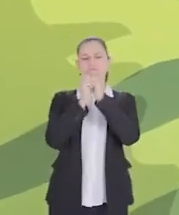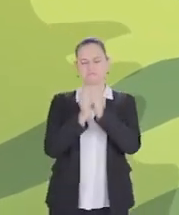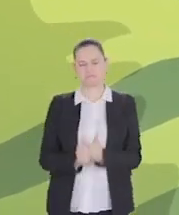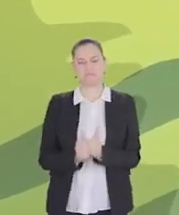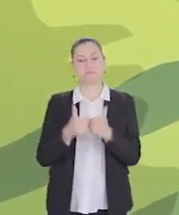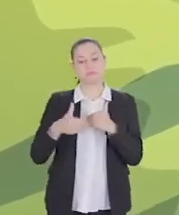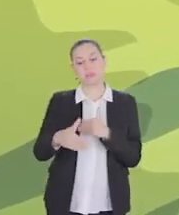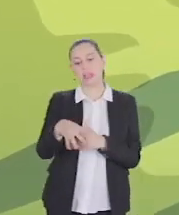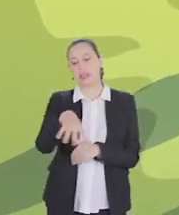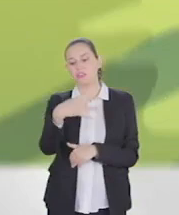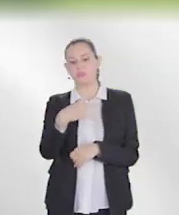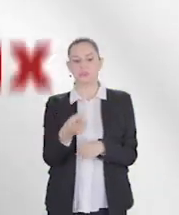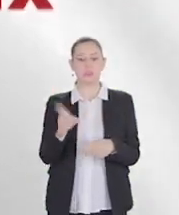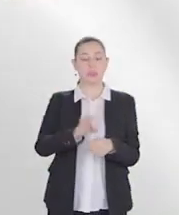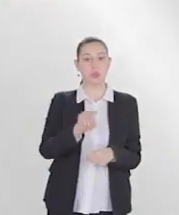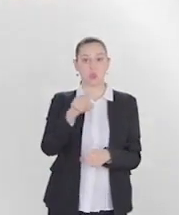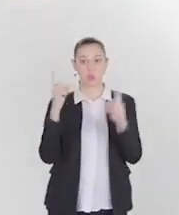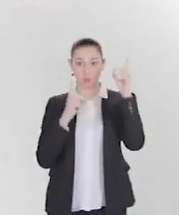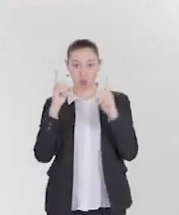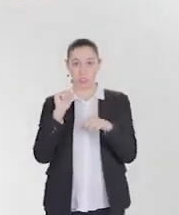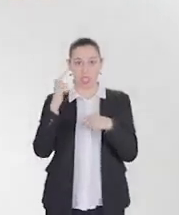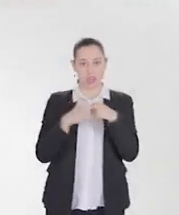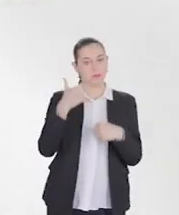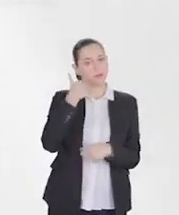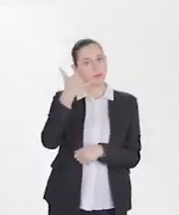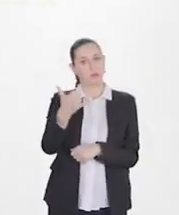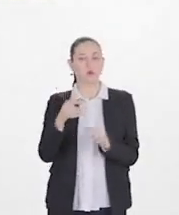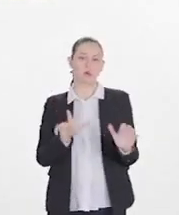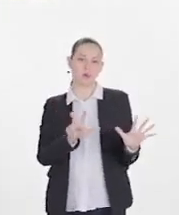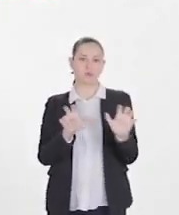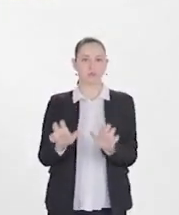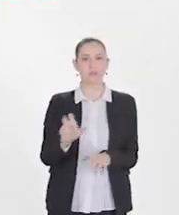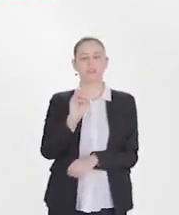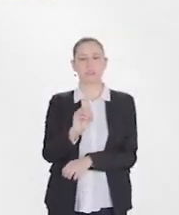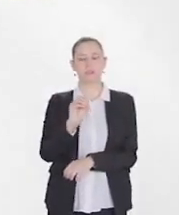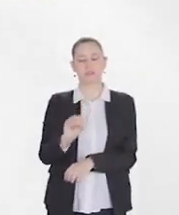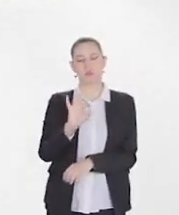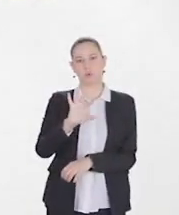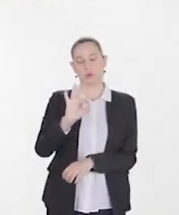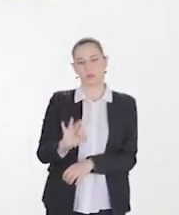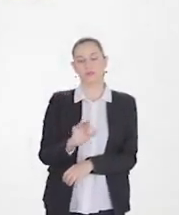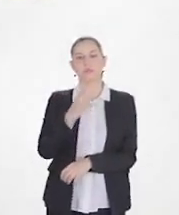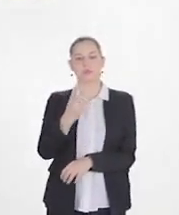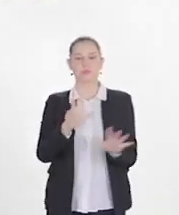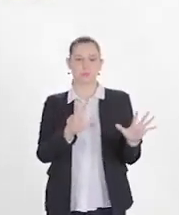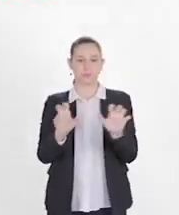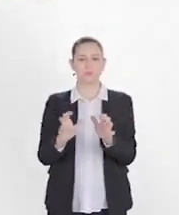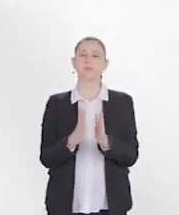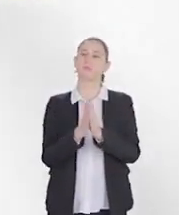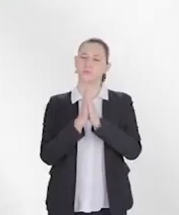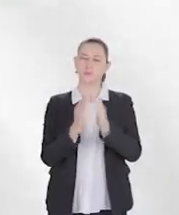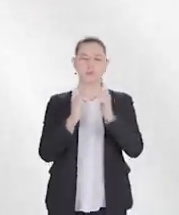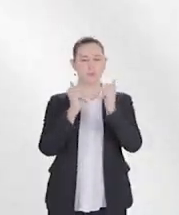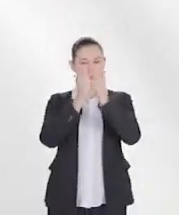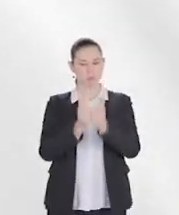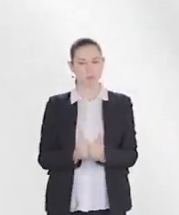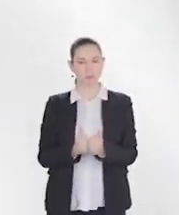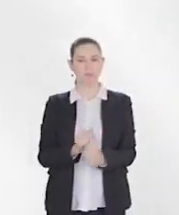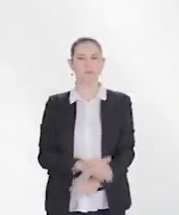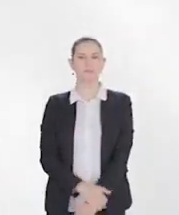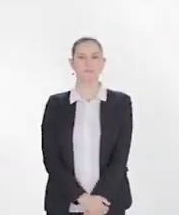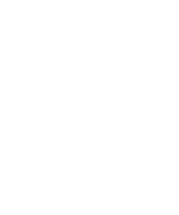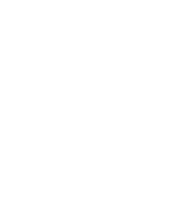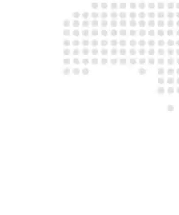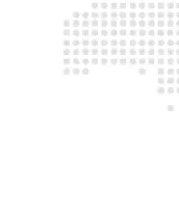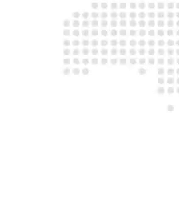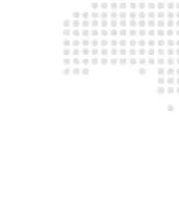en casa y puso a disposición el número telefónico 800-00-44800 para aclarar dudas.